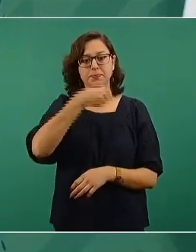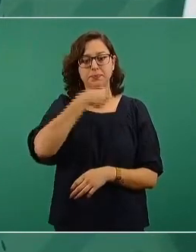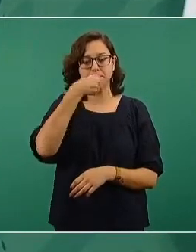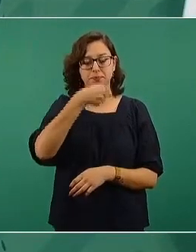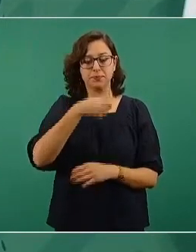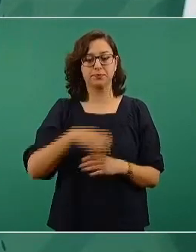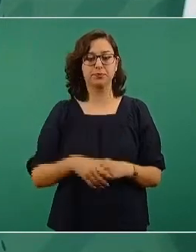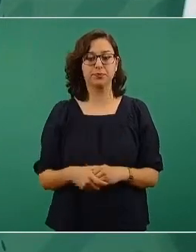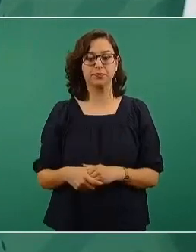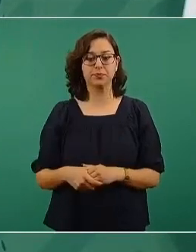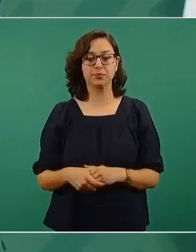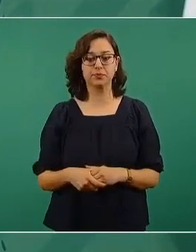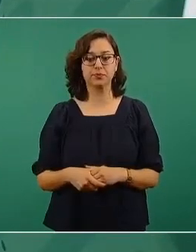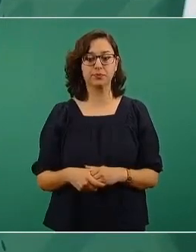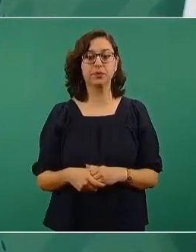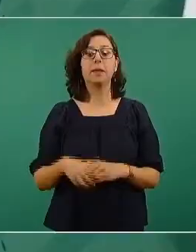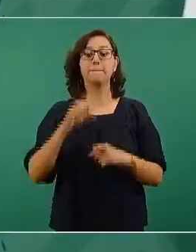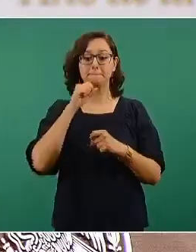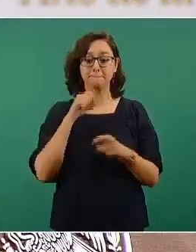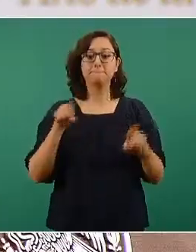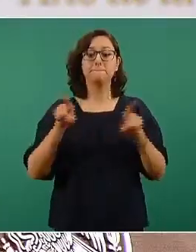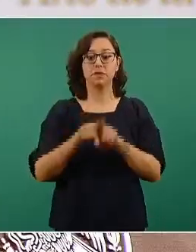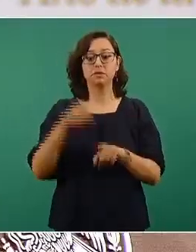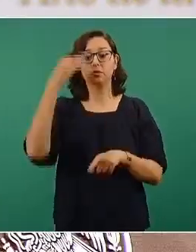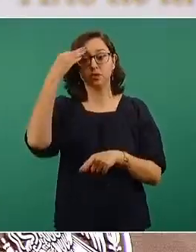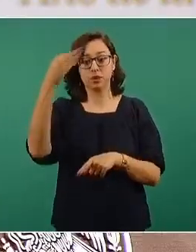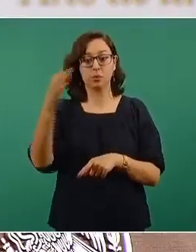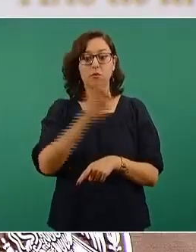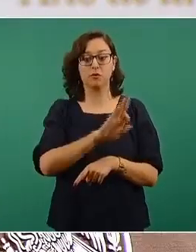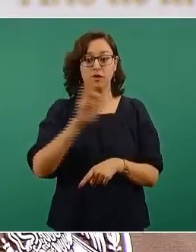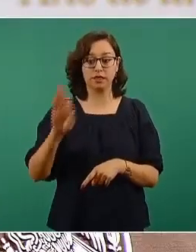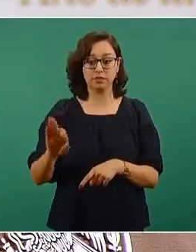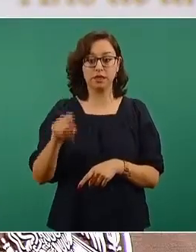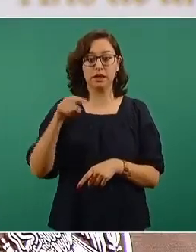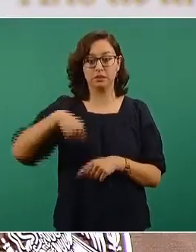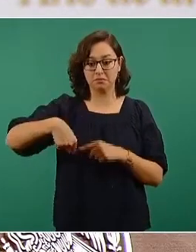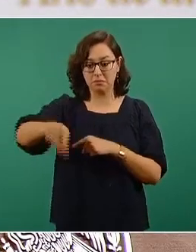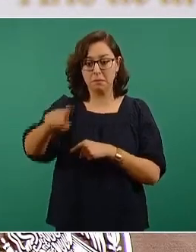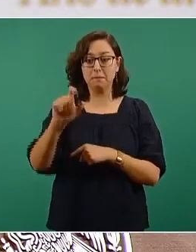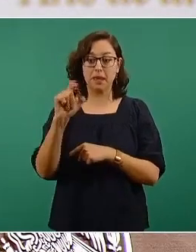Y en esos días comenzamos con maestros,